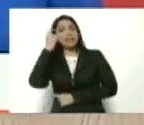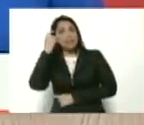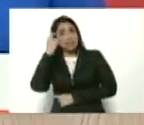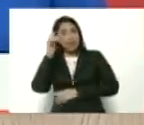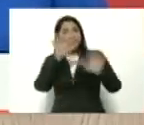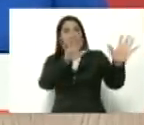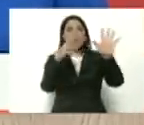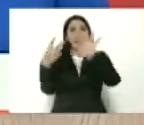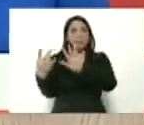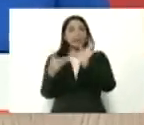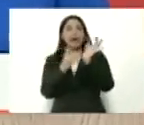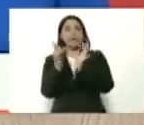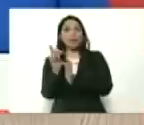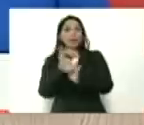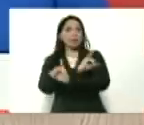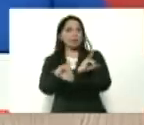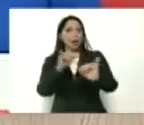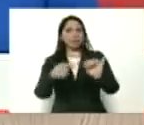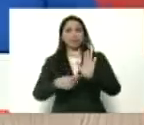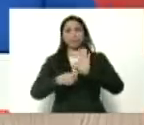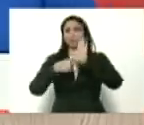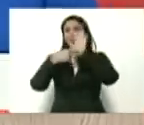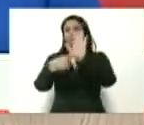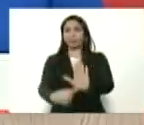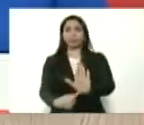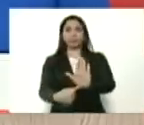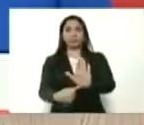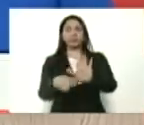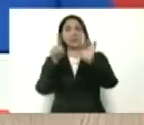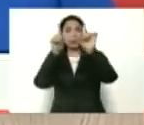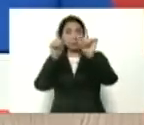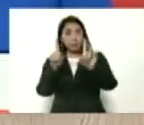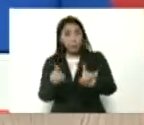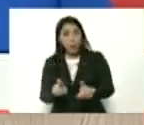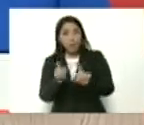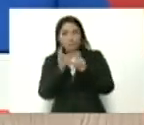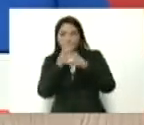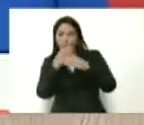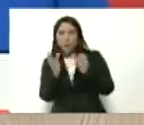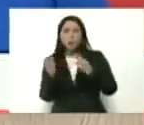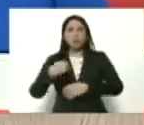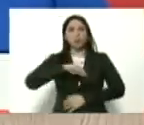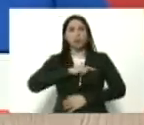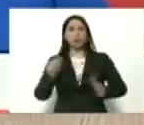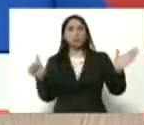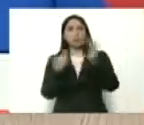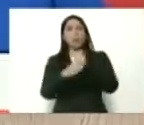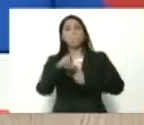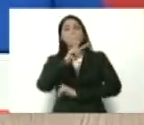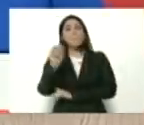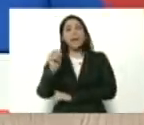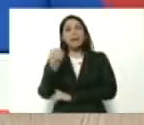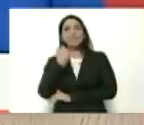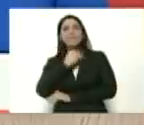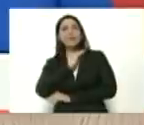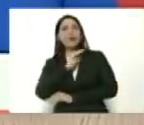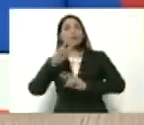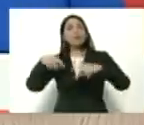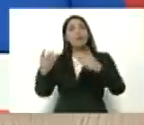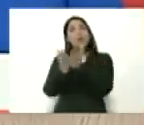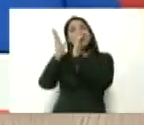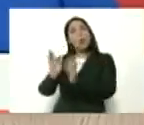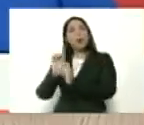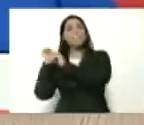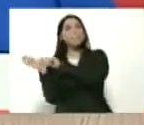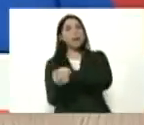de abril se presentaron a través de las pruebas moleculares, detectamos 20 casos en esta academia